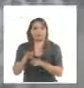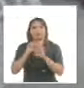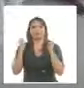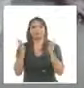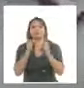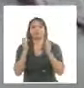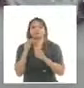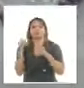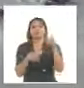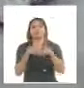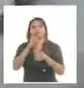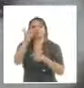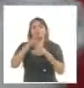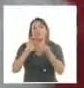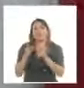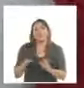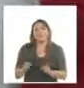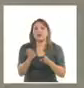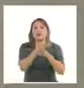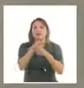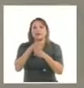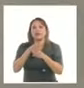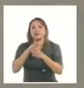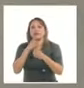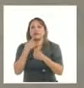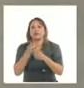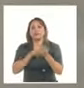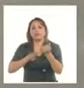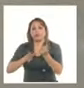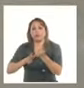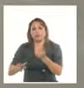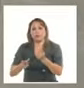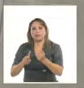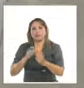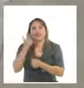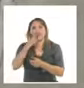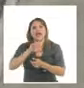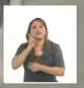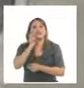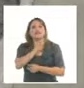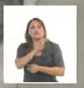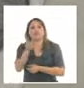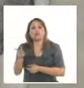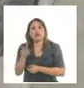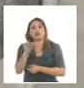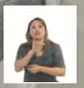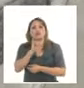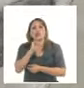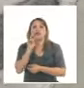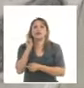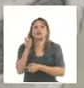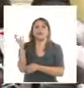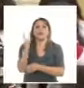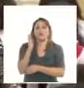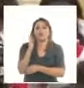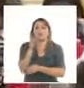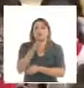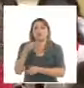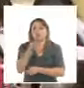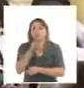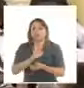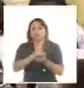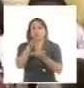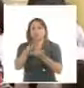llegaron artesanos de diferentes regiones del país. Las artes visuales también tienen su espacio en Fomento, territorio que reúne a